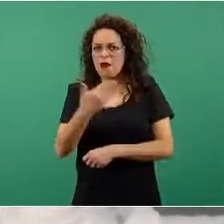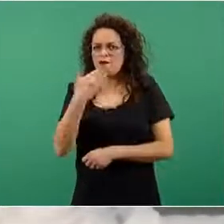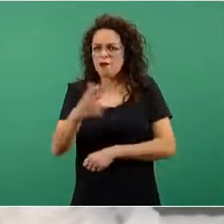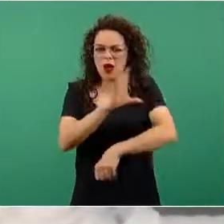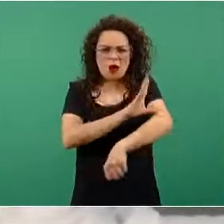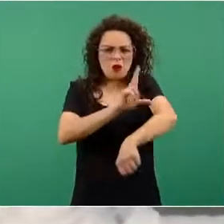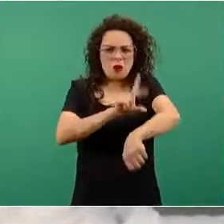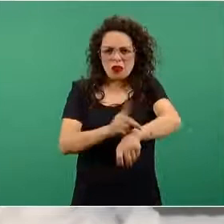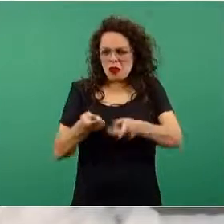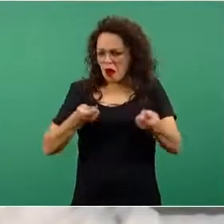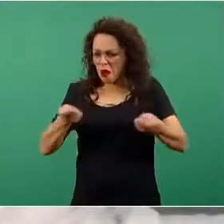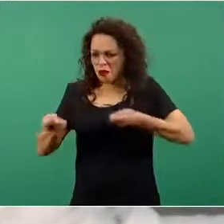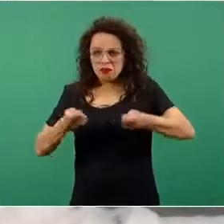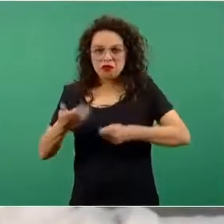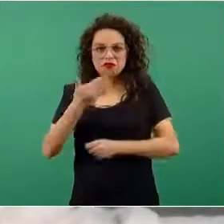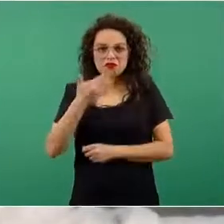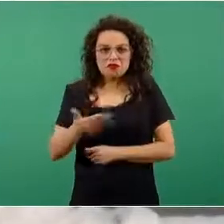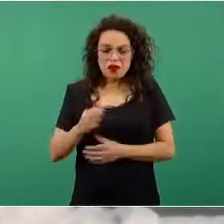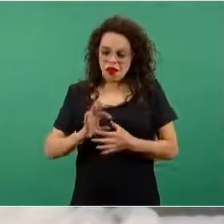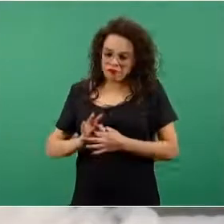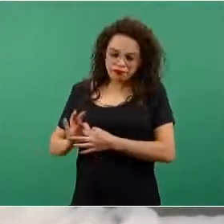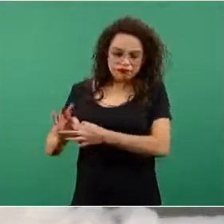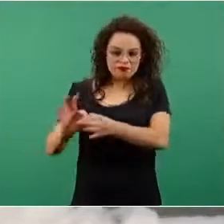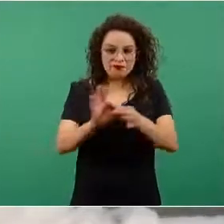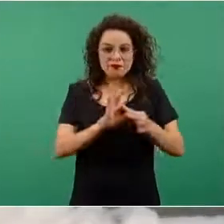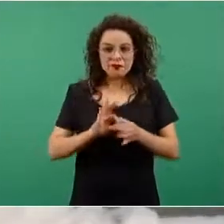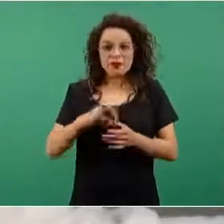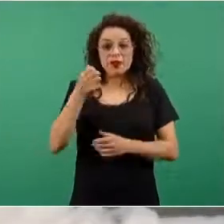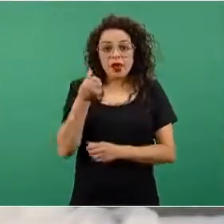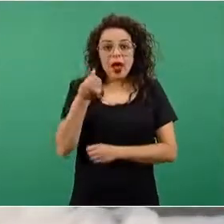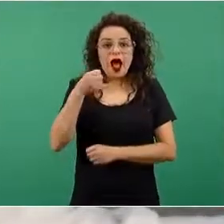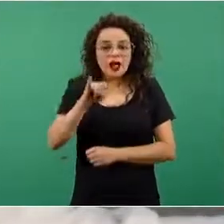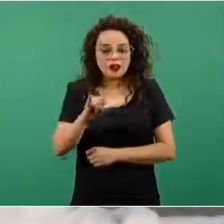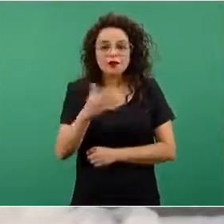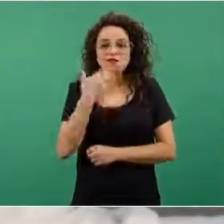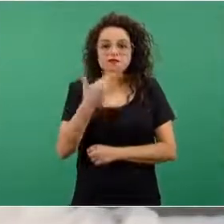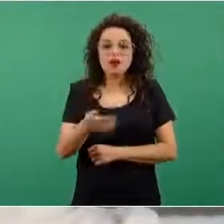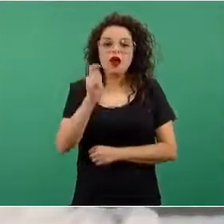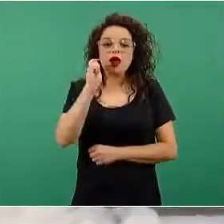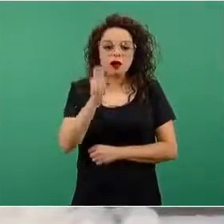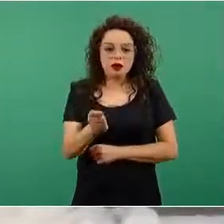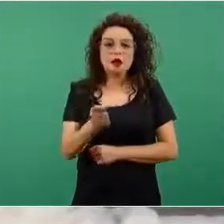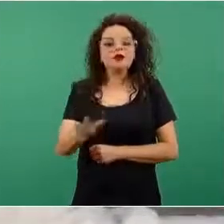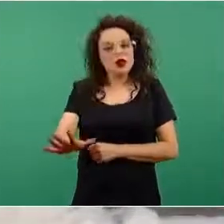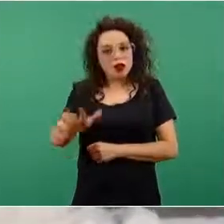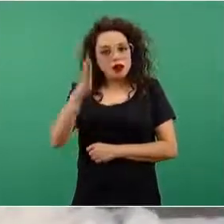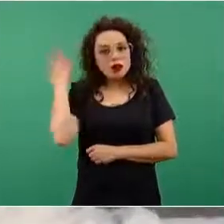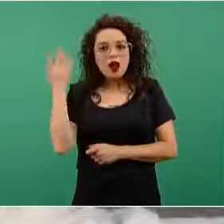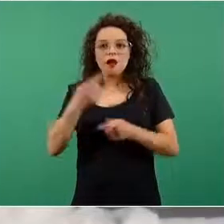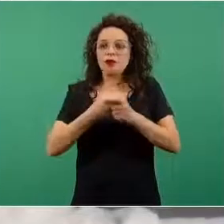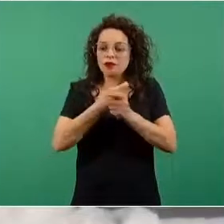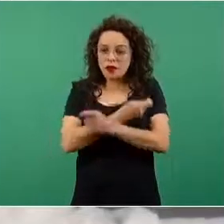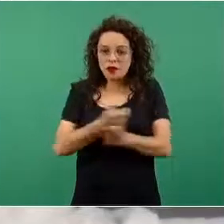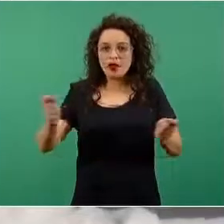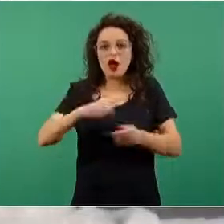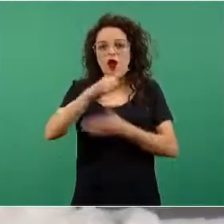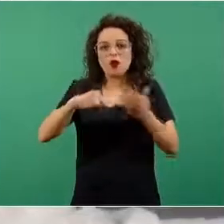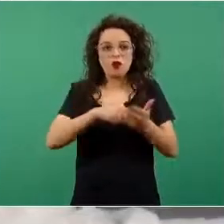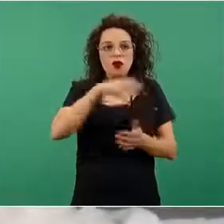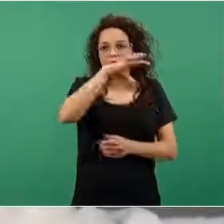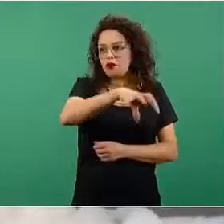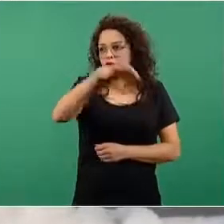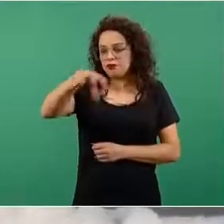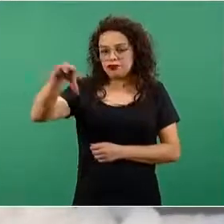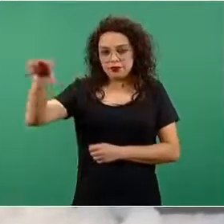y hemos logrado que con ello tengamos una cobertura también amplia, pero rápida, entre el punto de vacunación